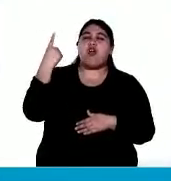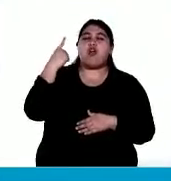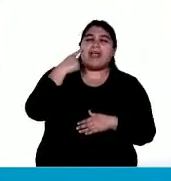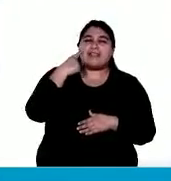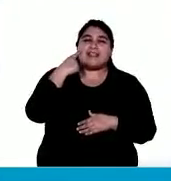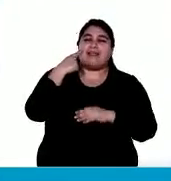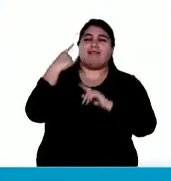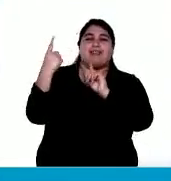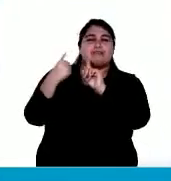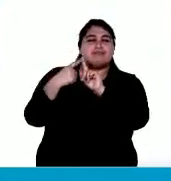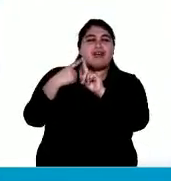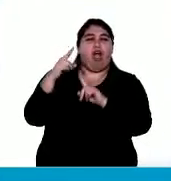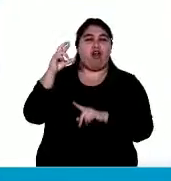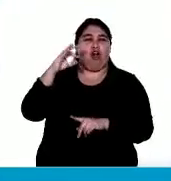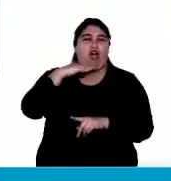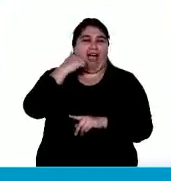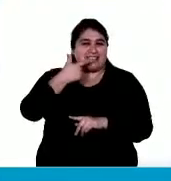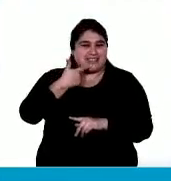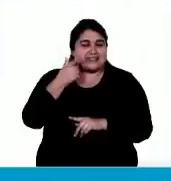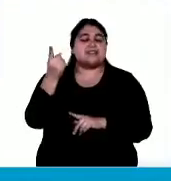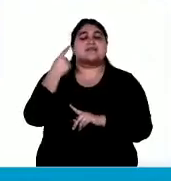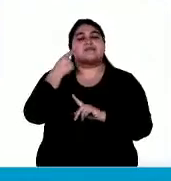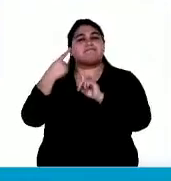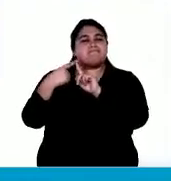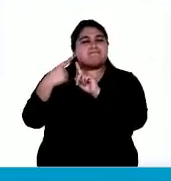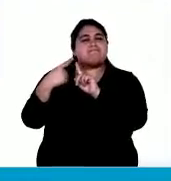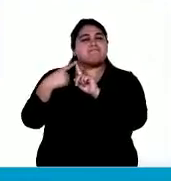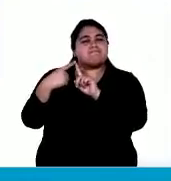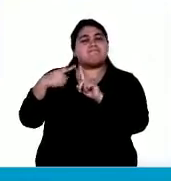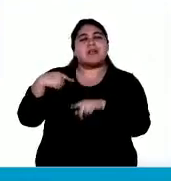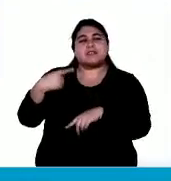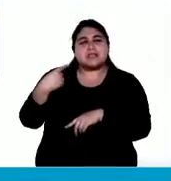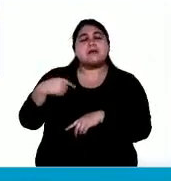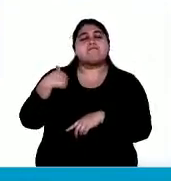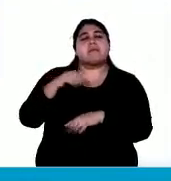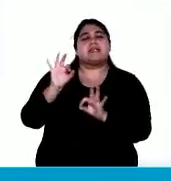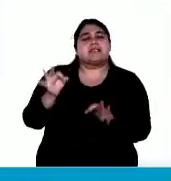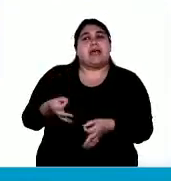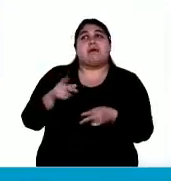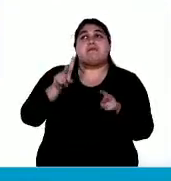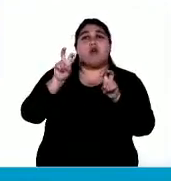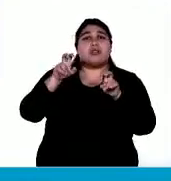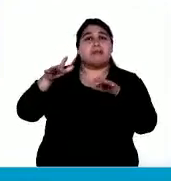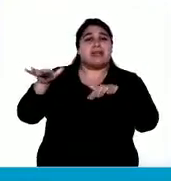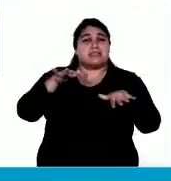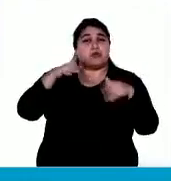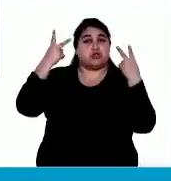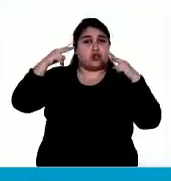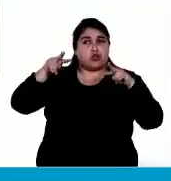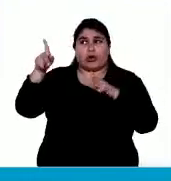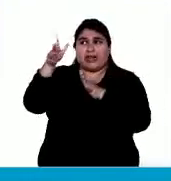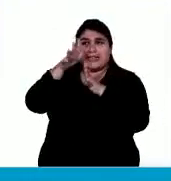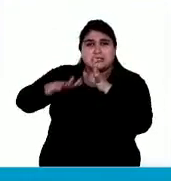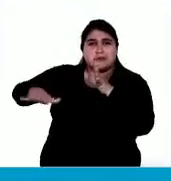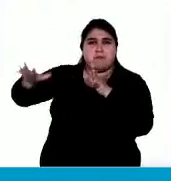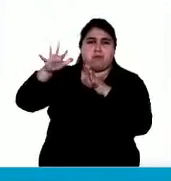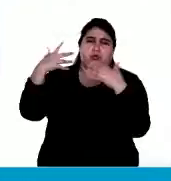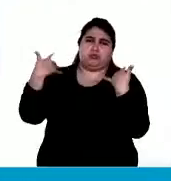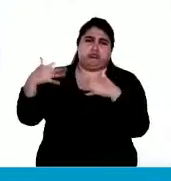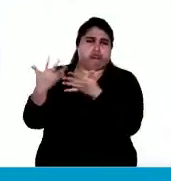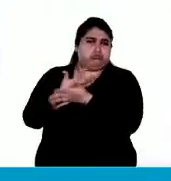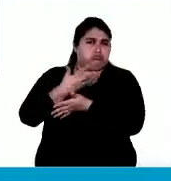Rojas, sabemos cómo ha afectado la pandemia al sector del turismo. Y como también